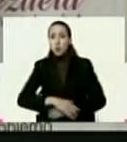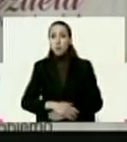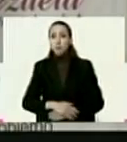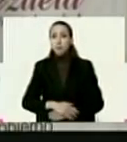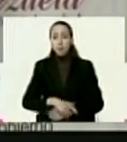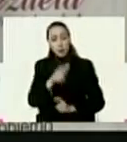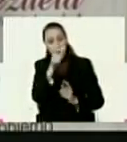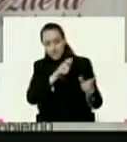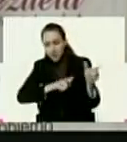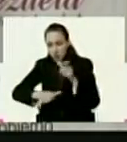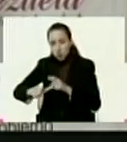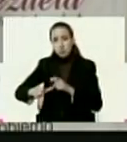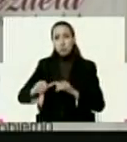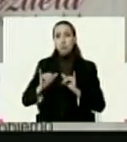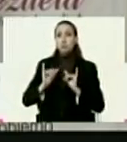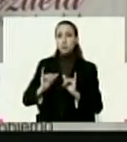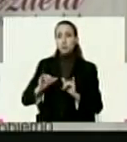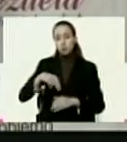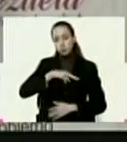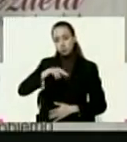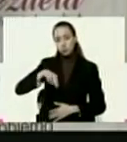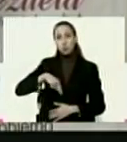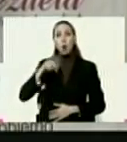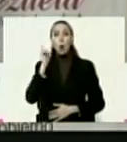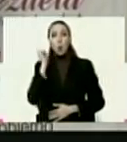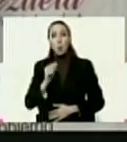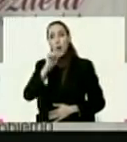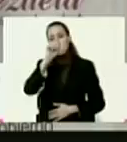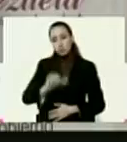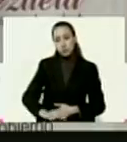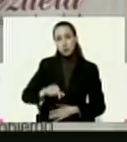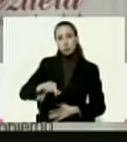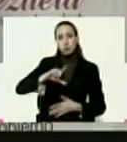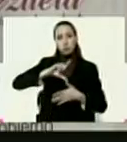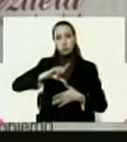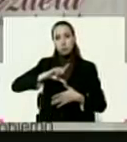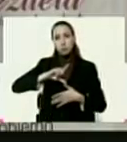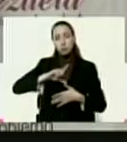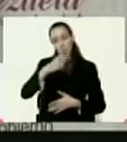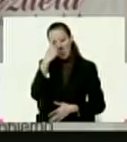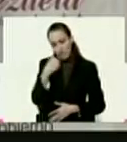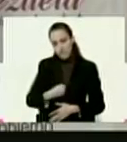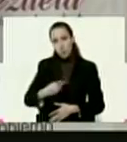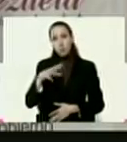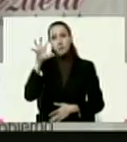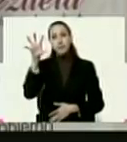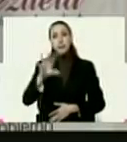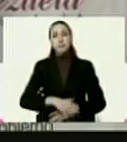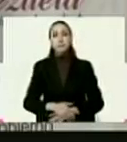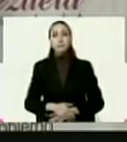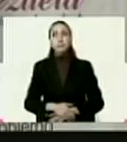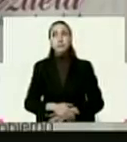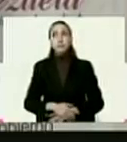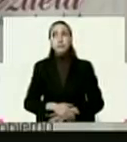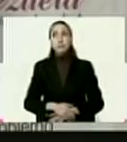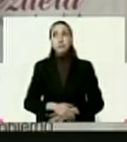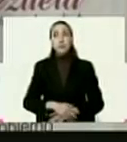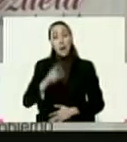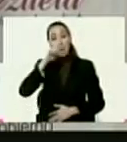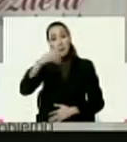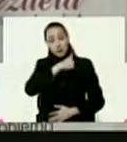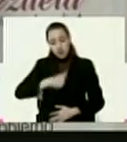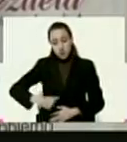víctimas, como siempre, somos los pueblos del sur, somos los pueblos más pobres. Nuestro presidente Nicolás